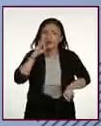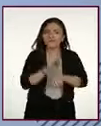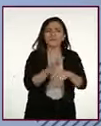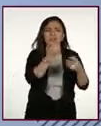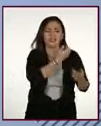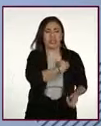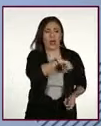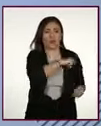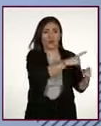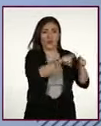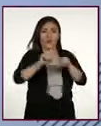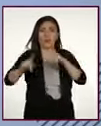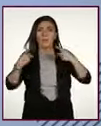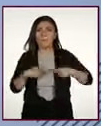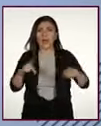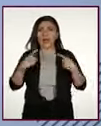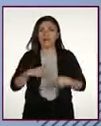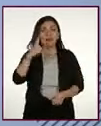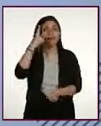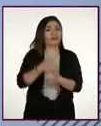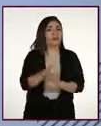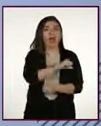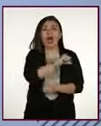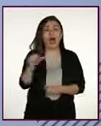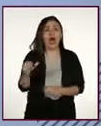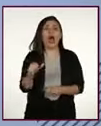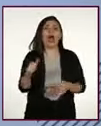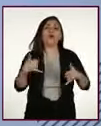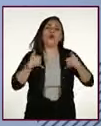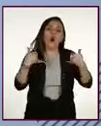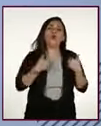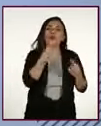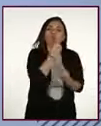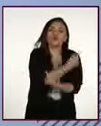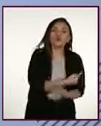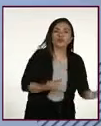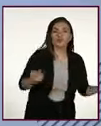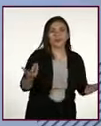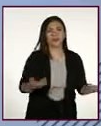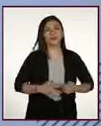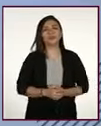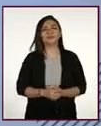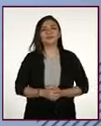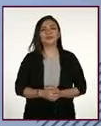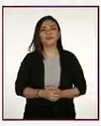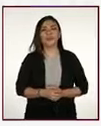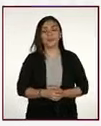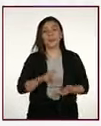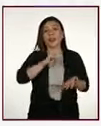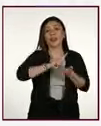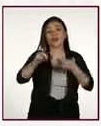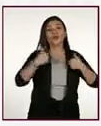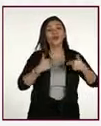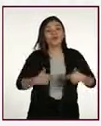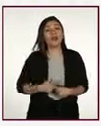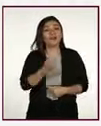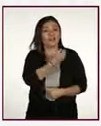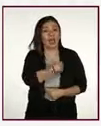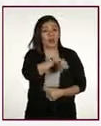de las personas, principalmente las menores y menores de edad? Los derechos humanos de la